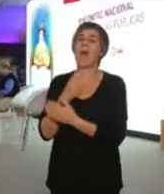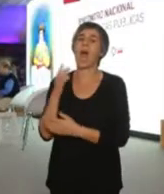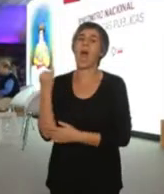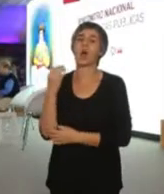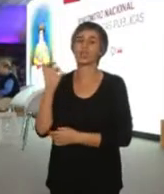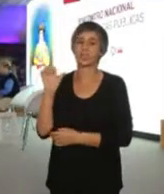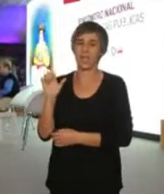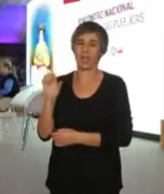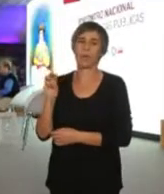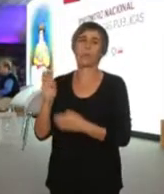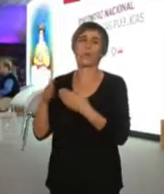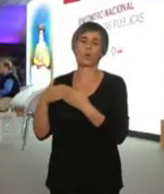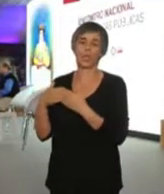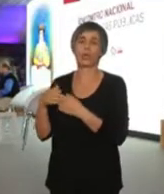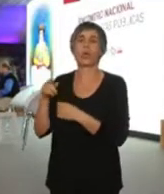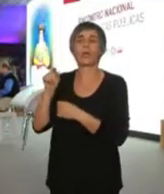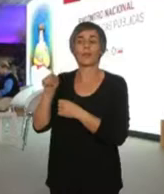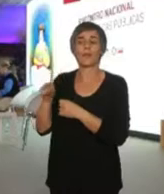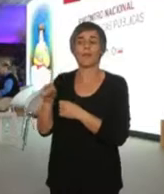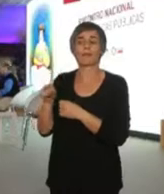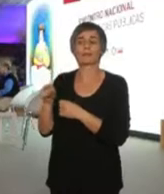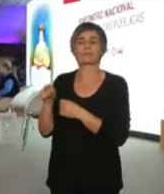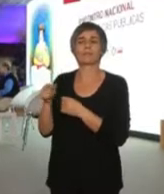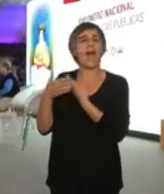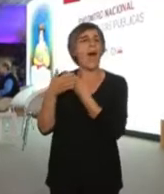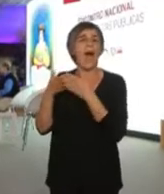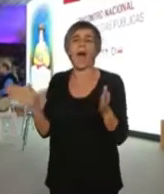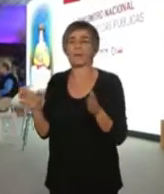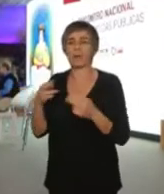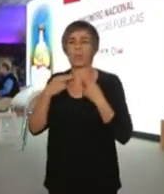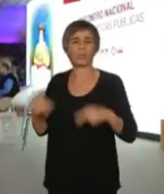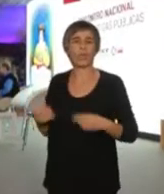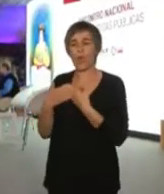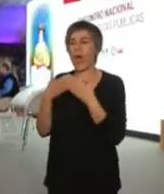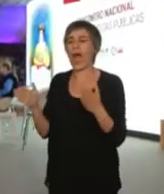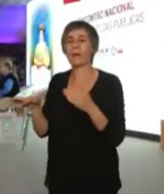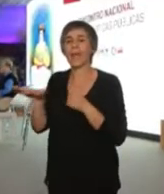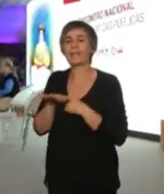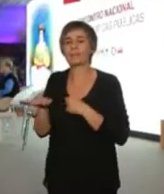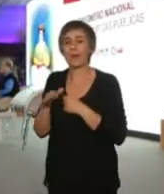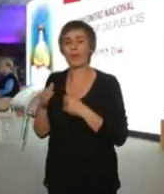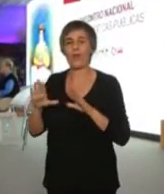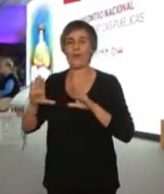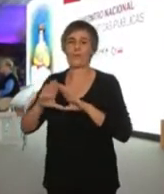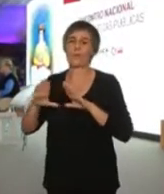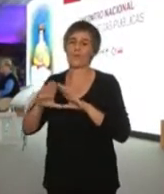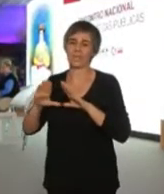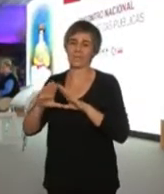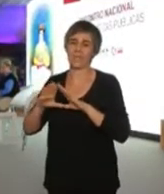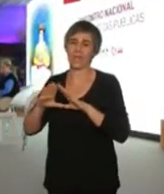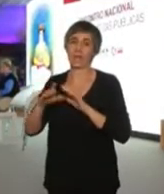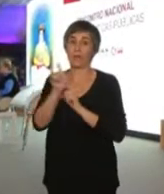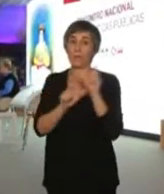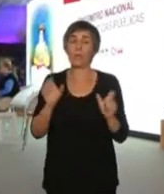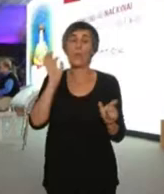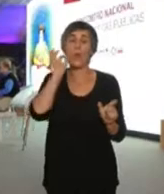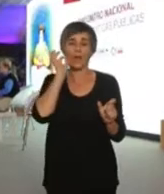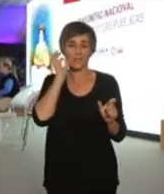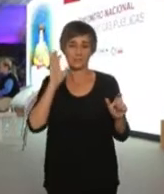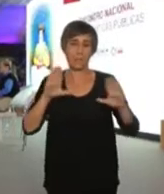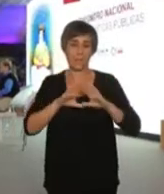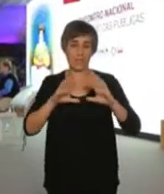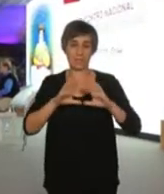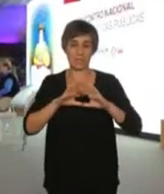la Diputación ha abierto un espacio feminista. Y las mujeres feministas y el